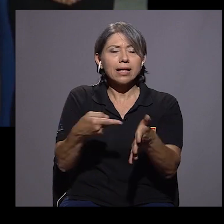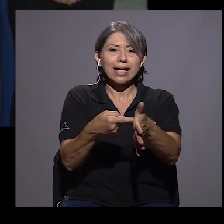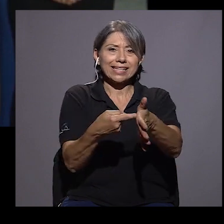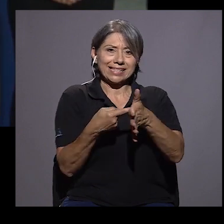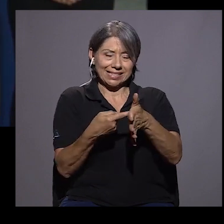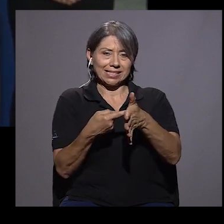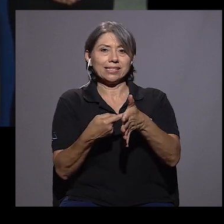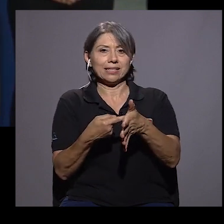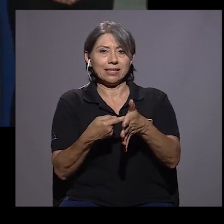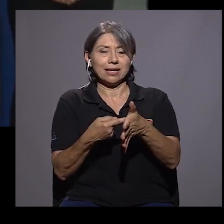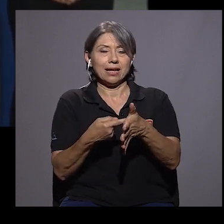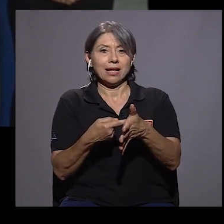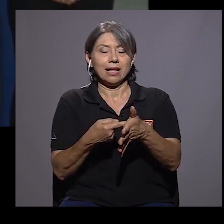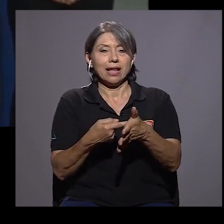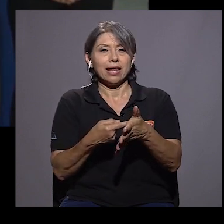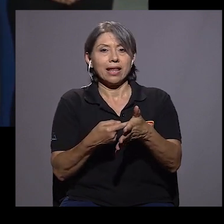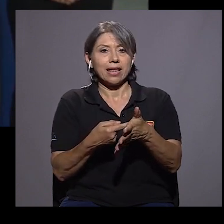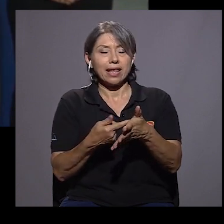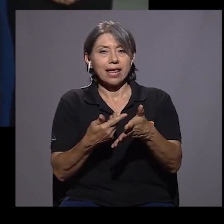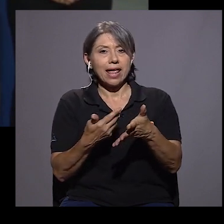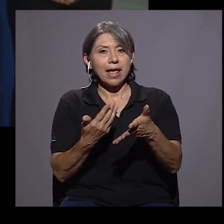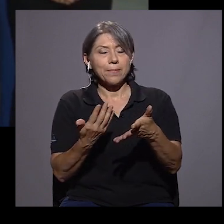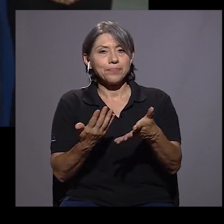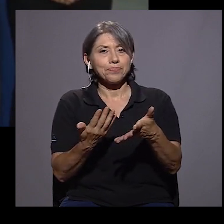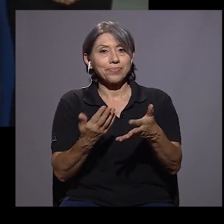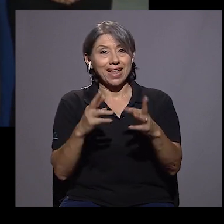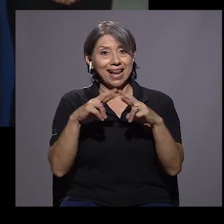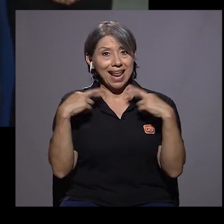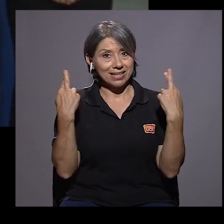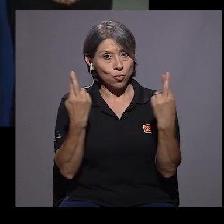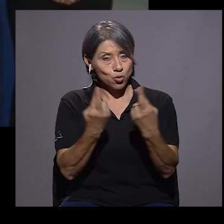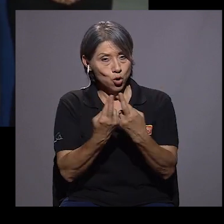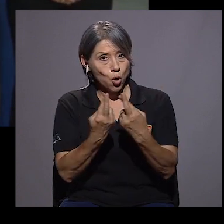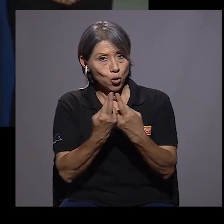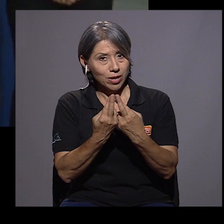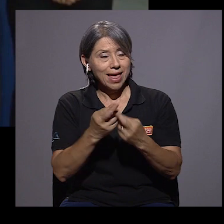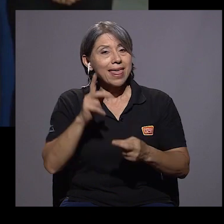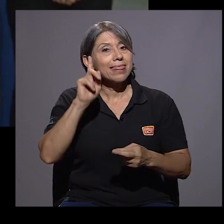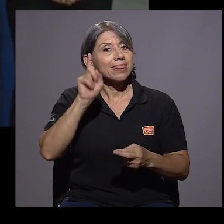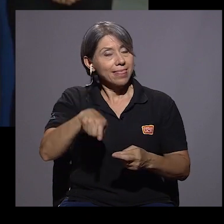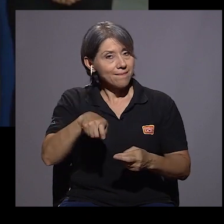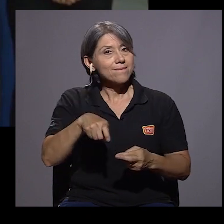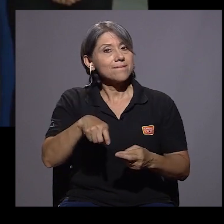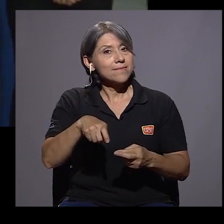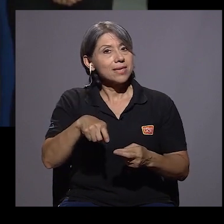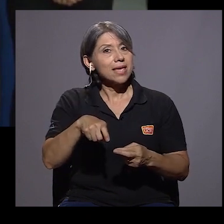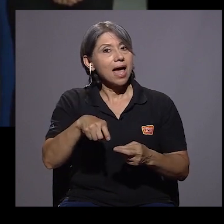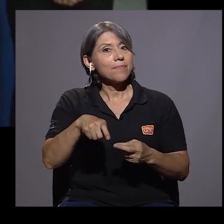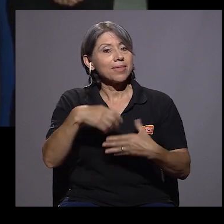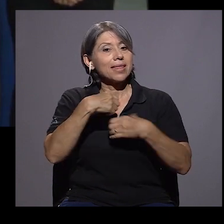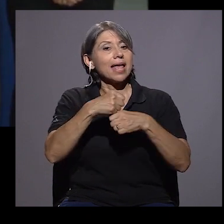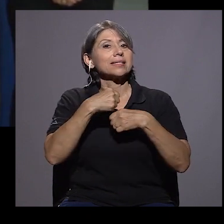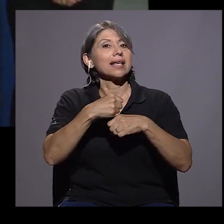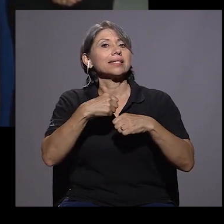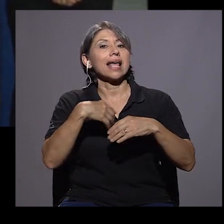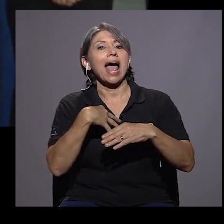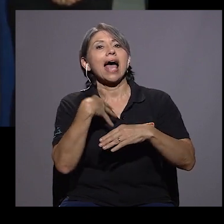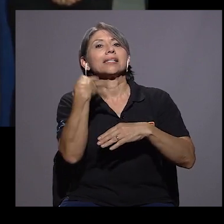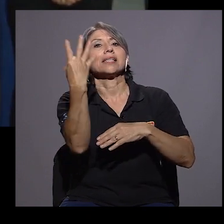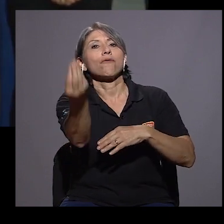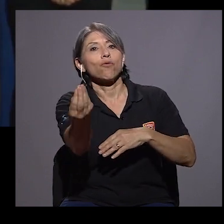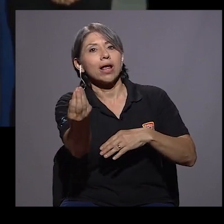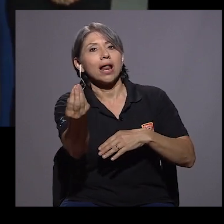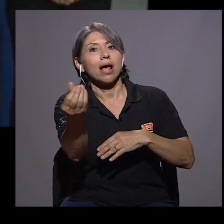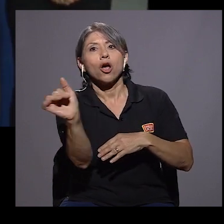estudiantes pretendían exigir que la reunión tenía que